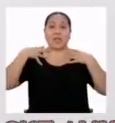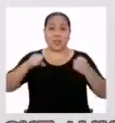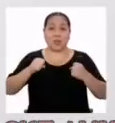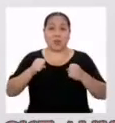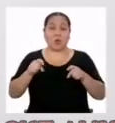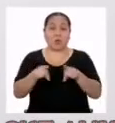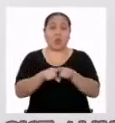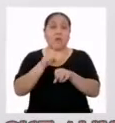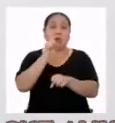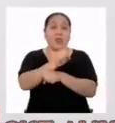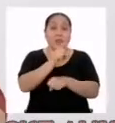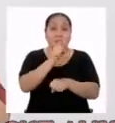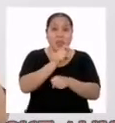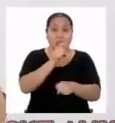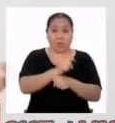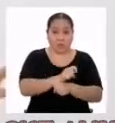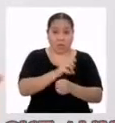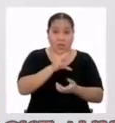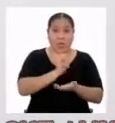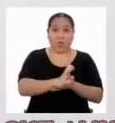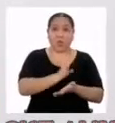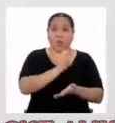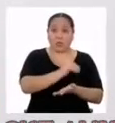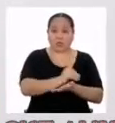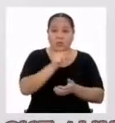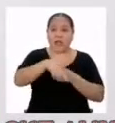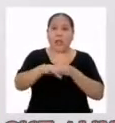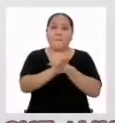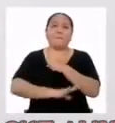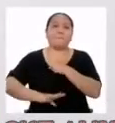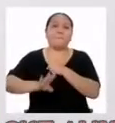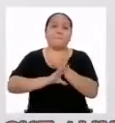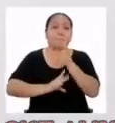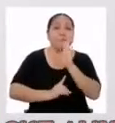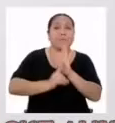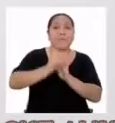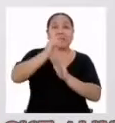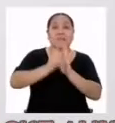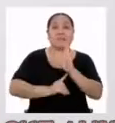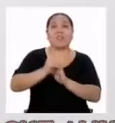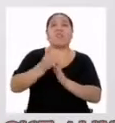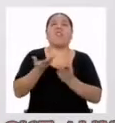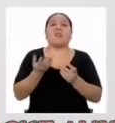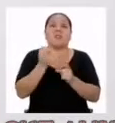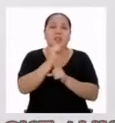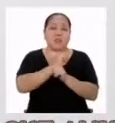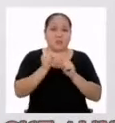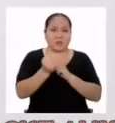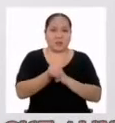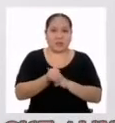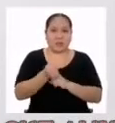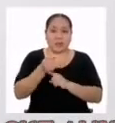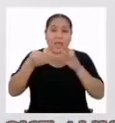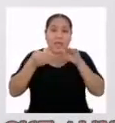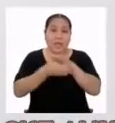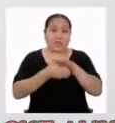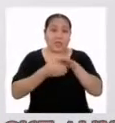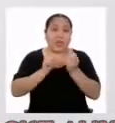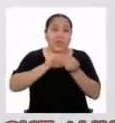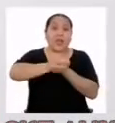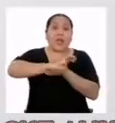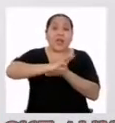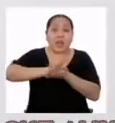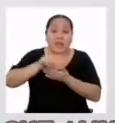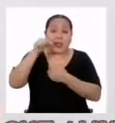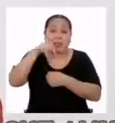educación son la base para el desarrollo de las sociedades, y acceder a ellas de manera gratuita es parte